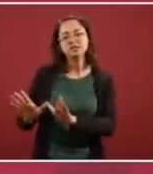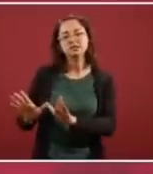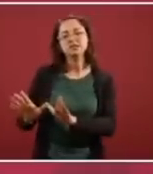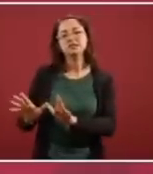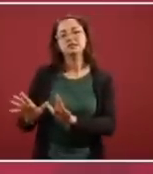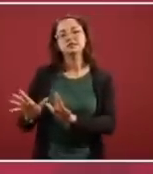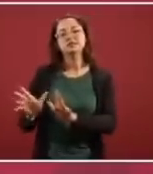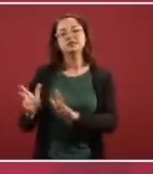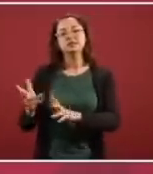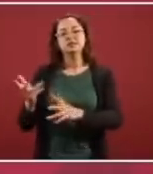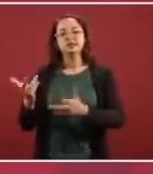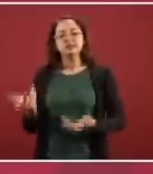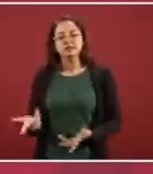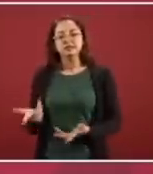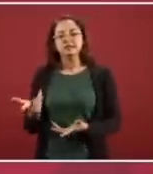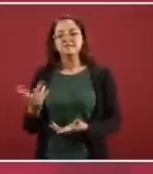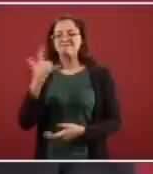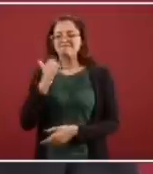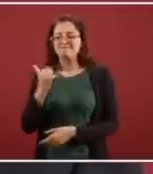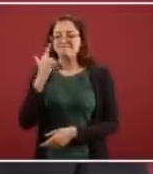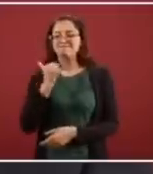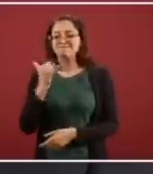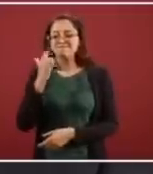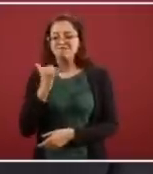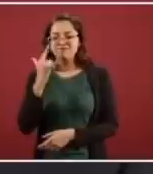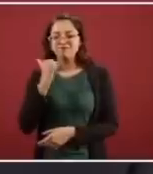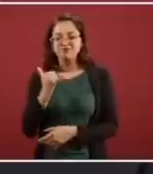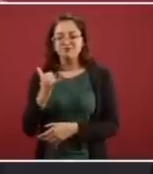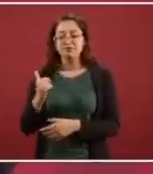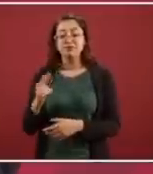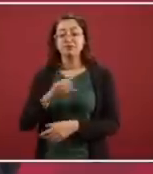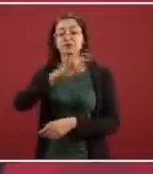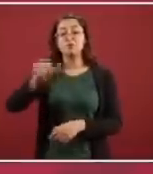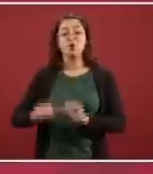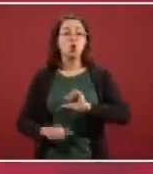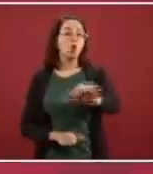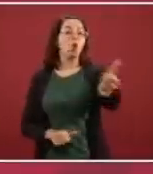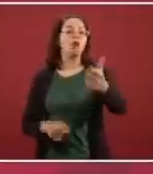sean los movimientos los que lleven a cabo los cambios,